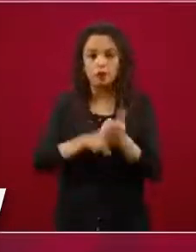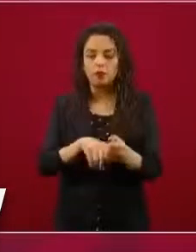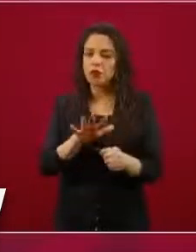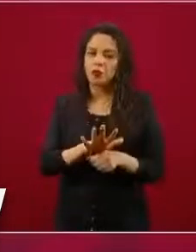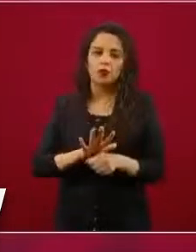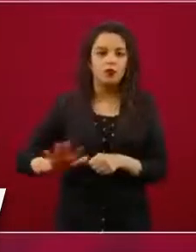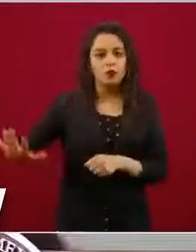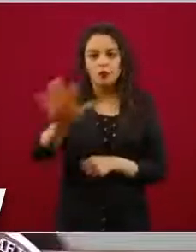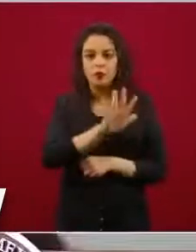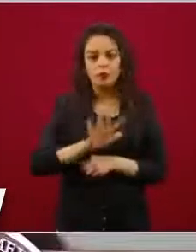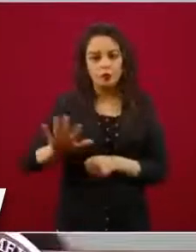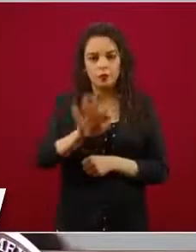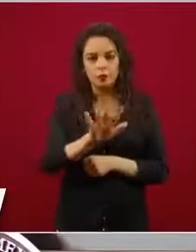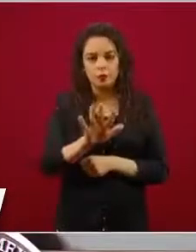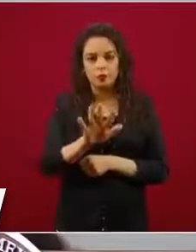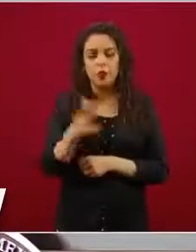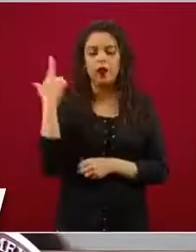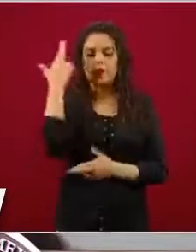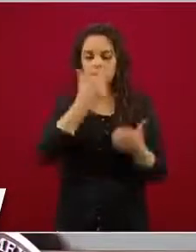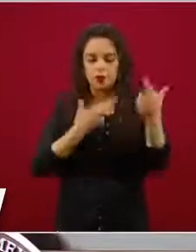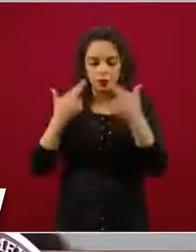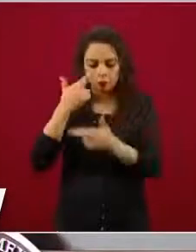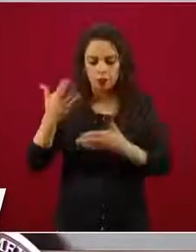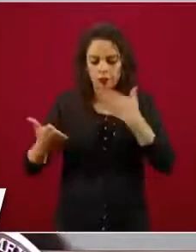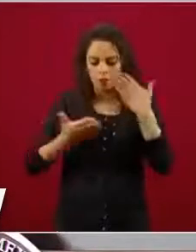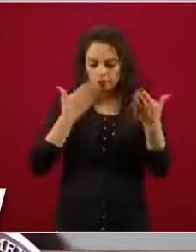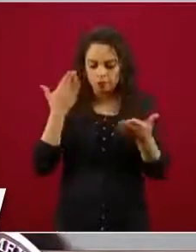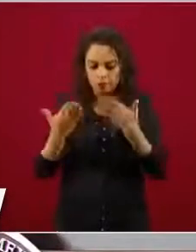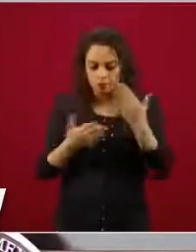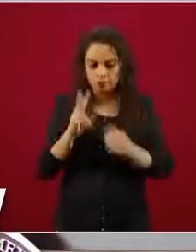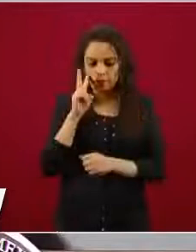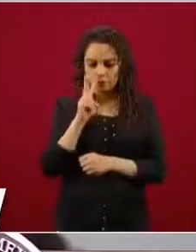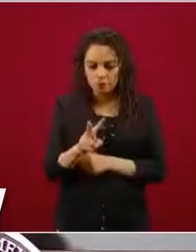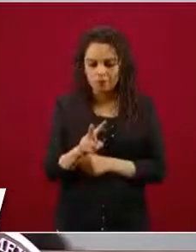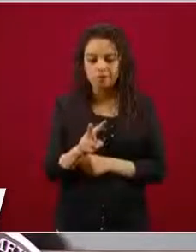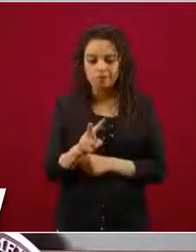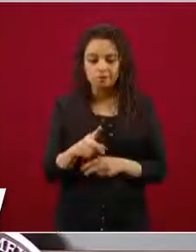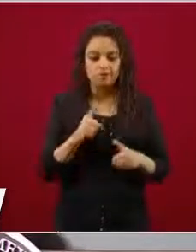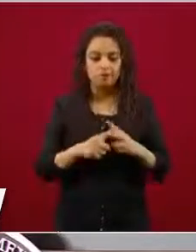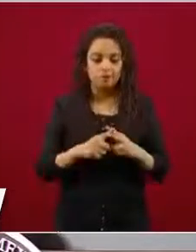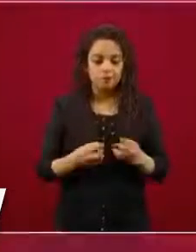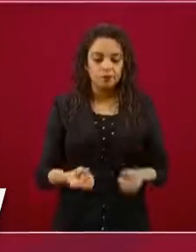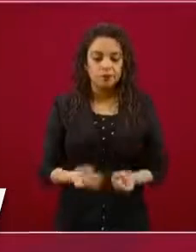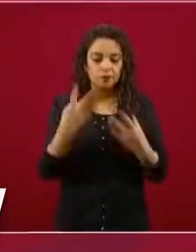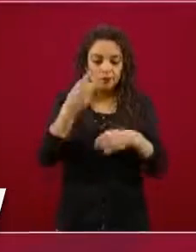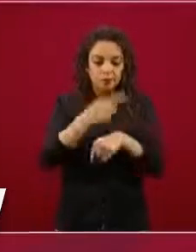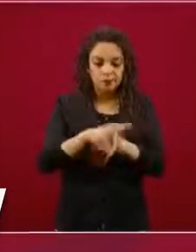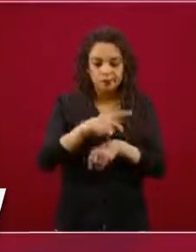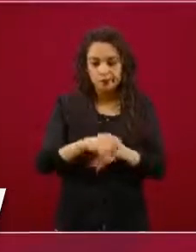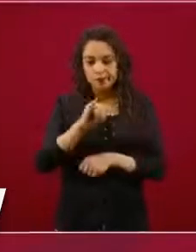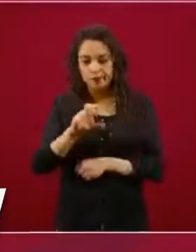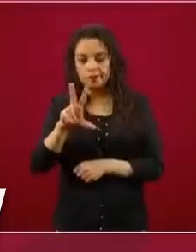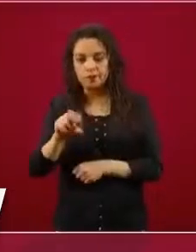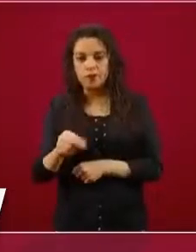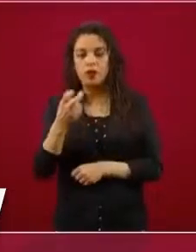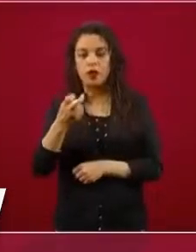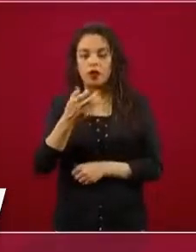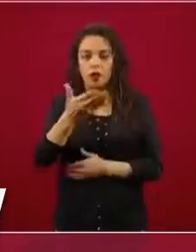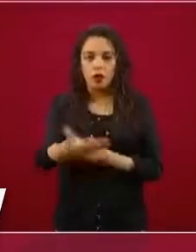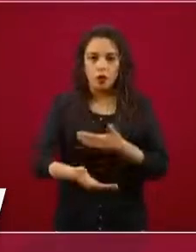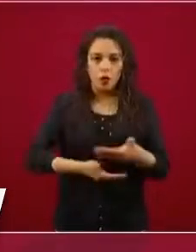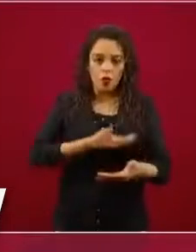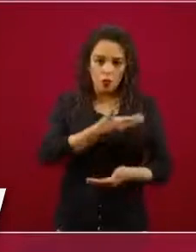La integramos, la analizamos, hacemos la evaluación de riesgo y le compartiremos a los gobernadores,